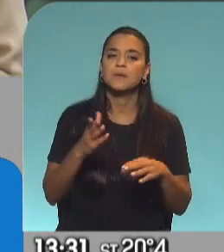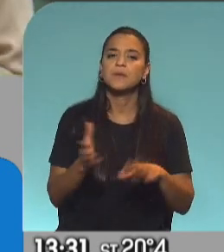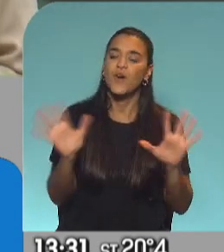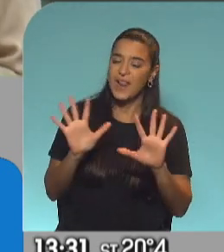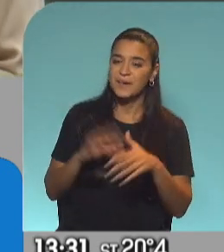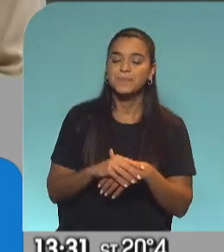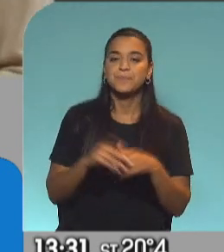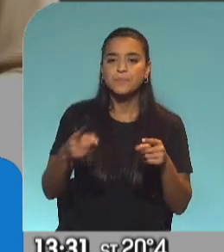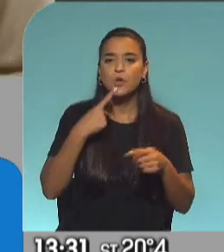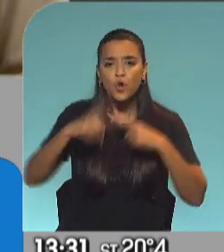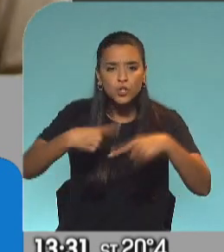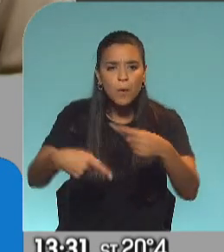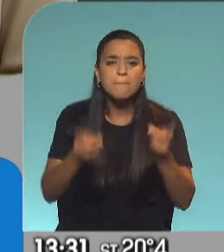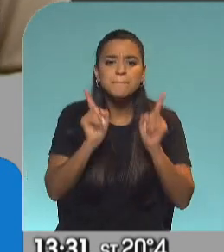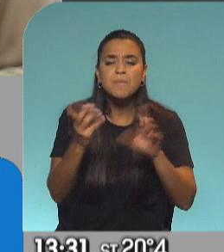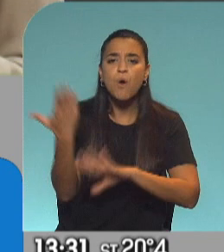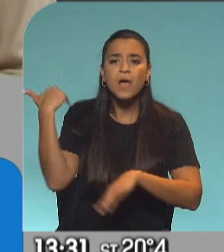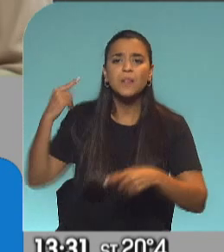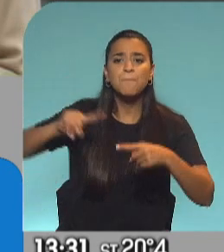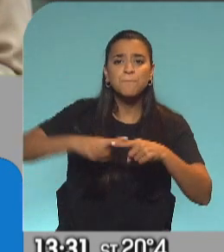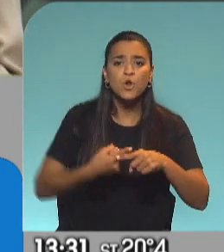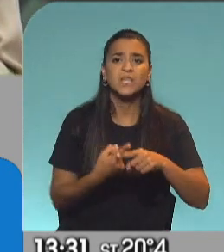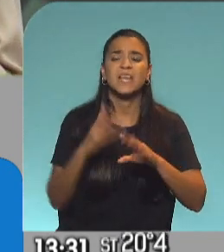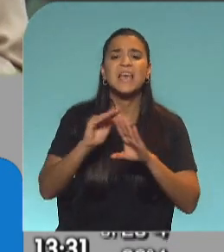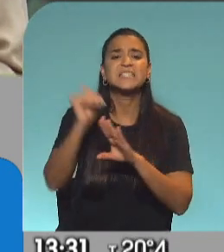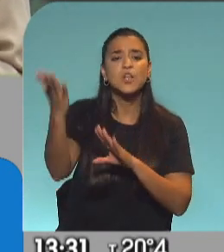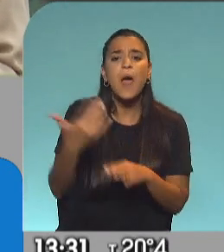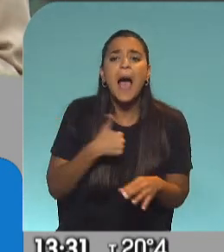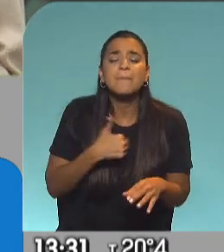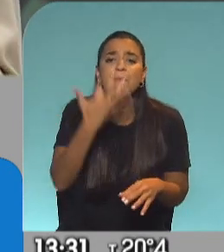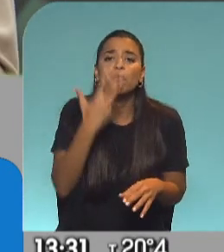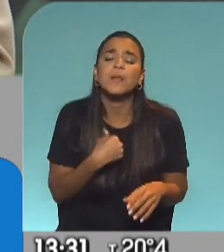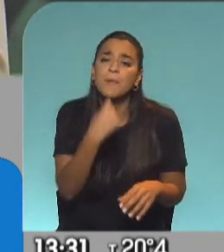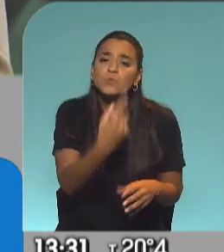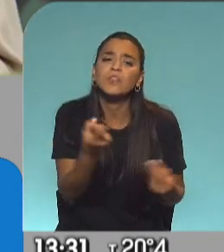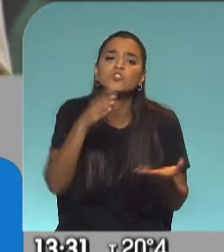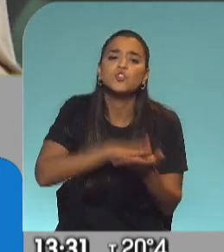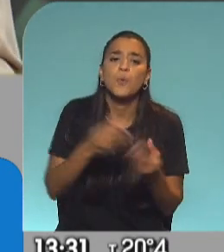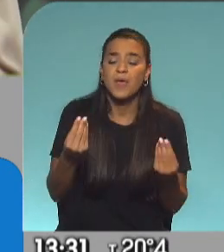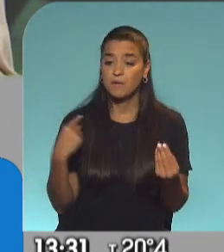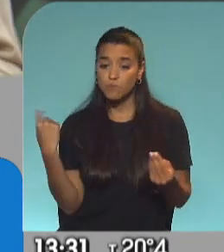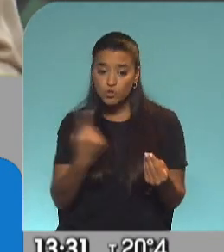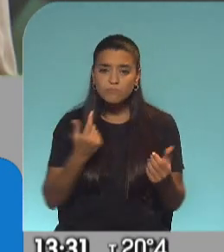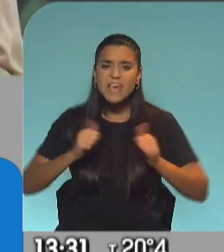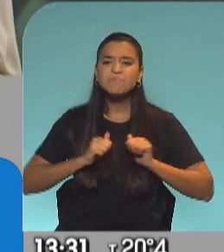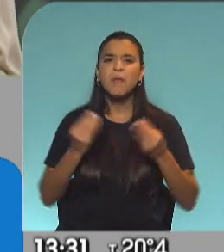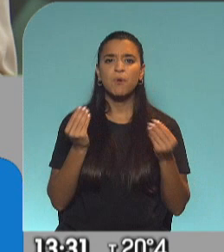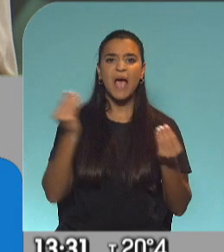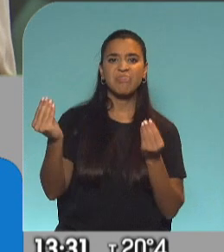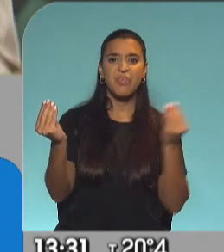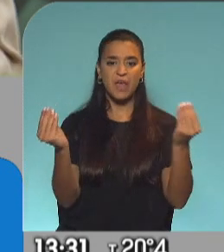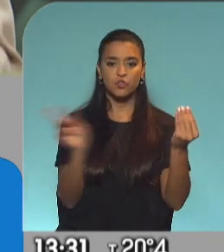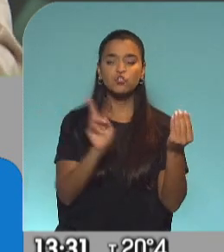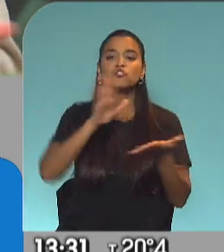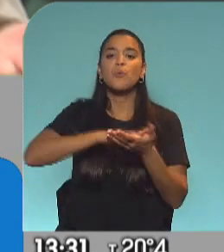pero siguiendo esto que planteaste vos de la política exterior, me gustaría preguntarte acerca de qué tenemos que esperar de los distintos candidatos en